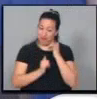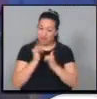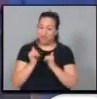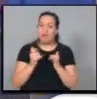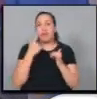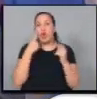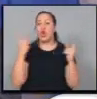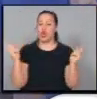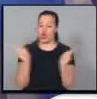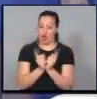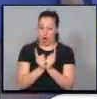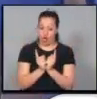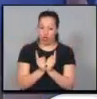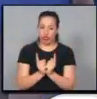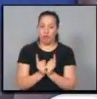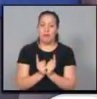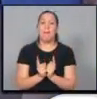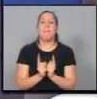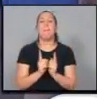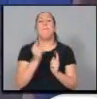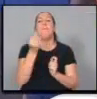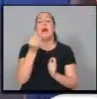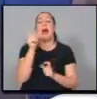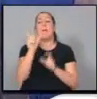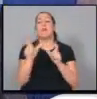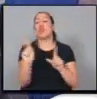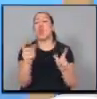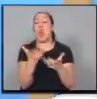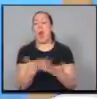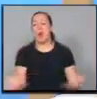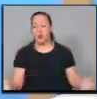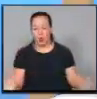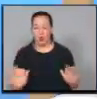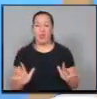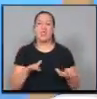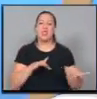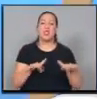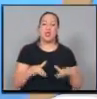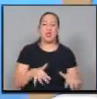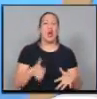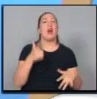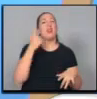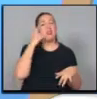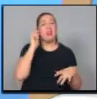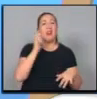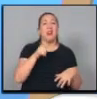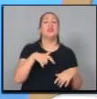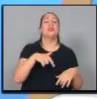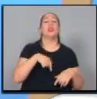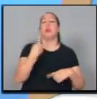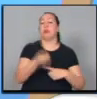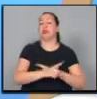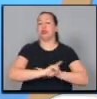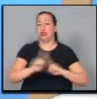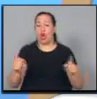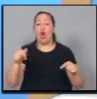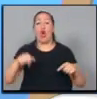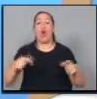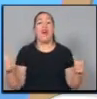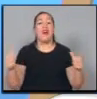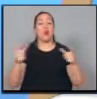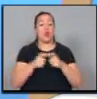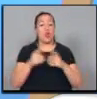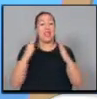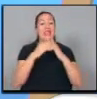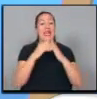breve, Dani, conciso, para no aburrir a la gente, con situaciones que muchas veces se proyectan y no se terminan dando. Hoy hay una reunión en Casa de